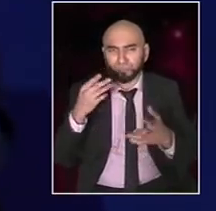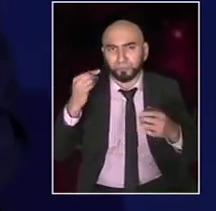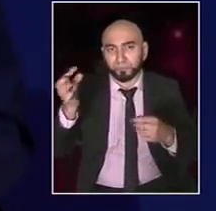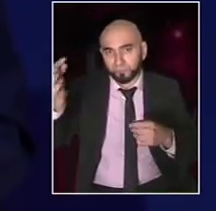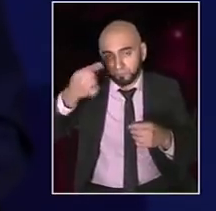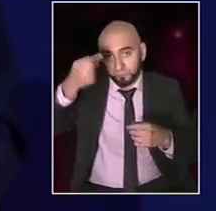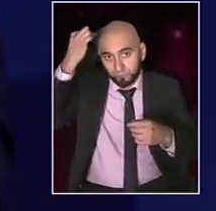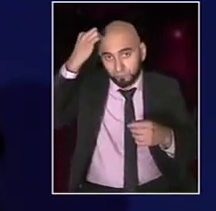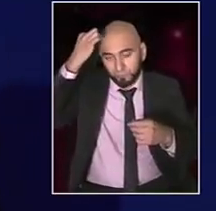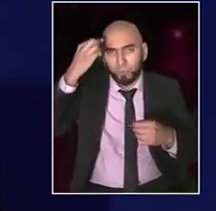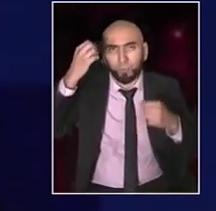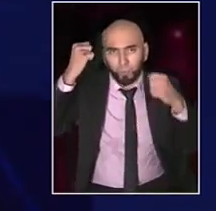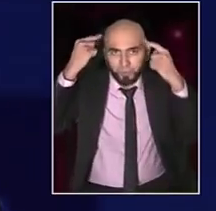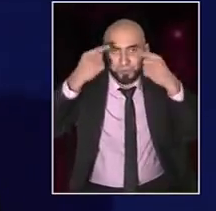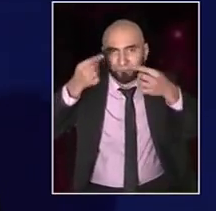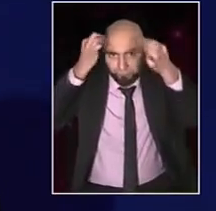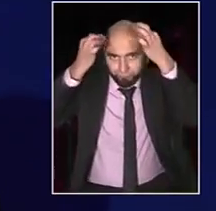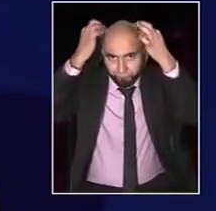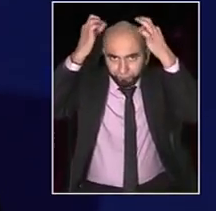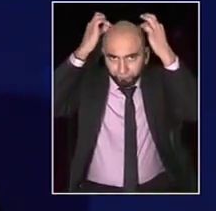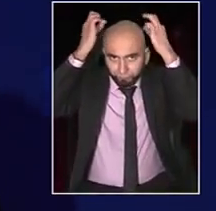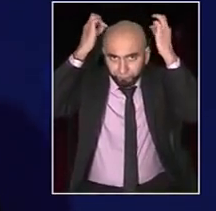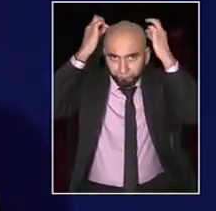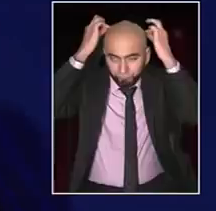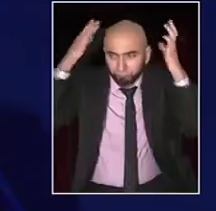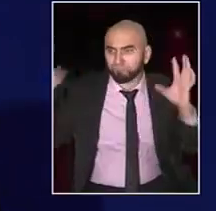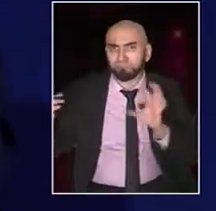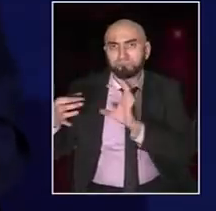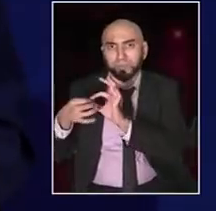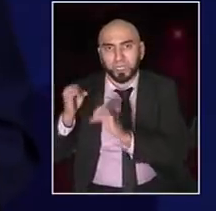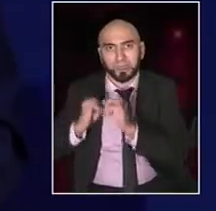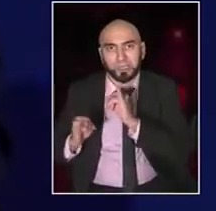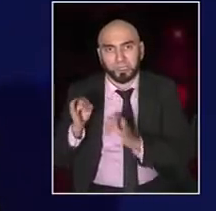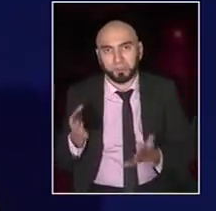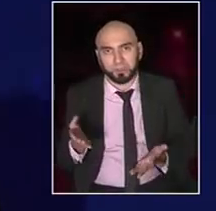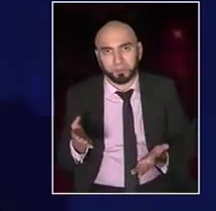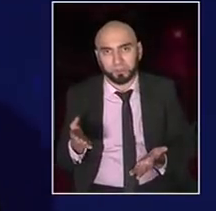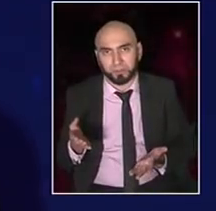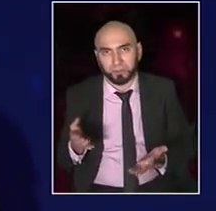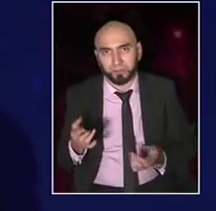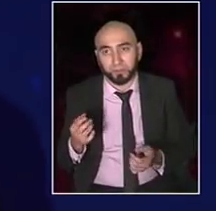a una red cerebral, a una red de Internet. Y eso no lo dice solo él. Nosotros trajimos a